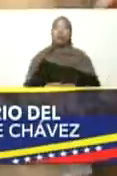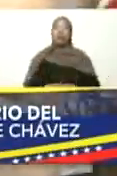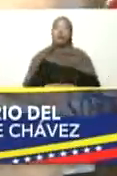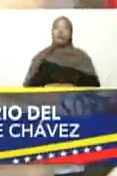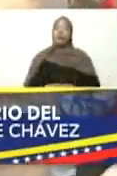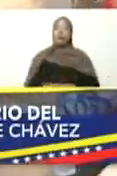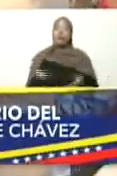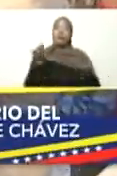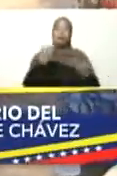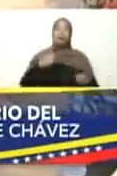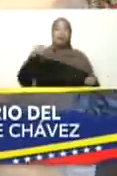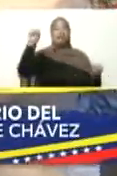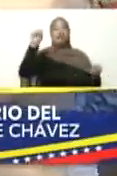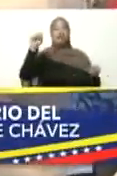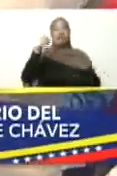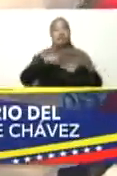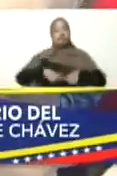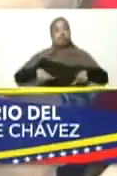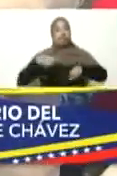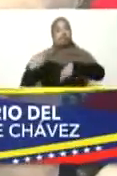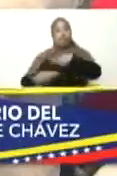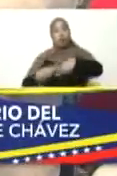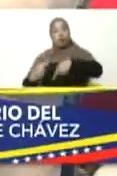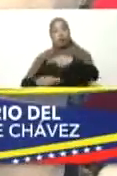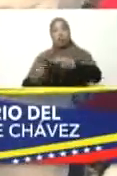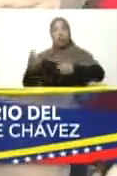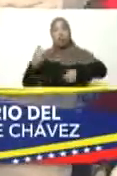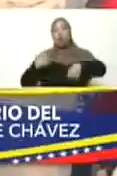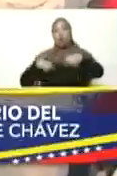el socialismo en lo territorial, la revolución económica,